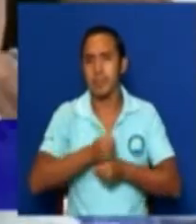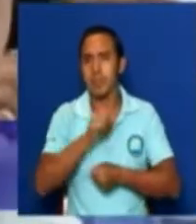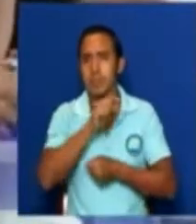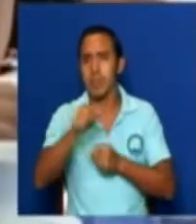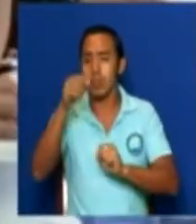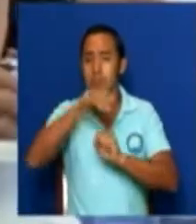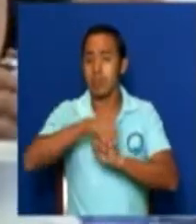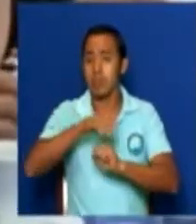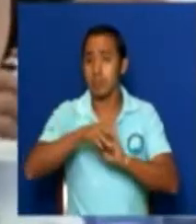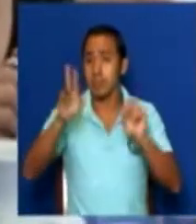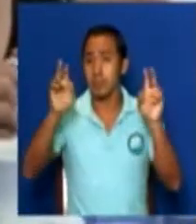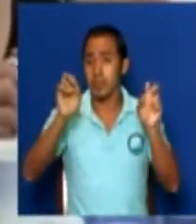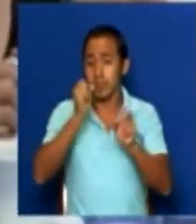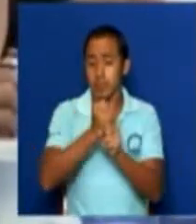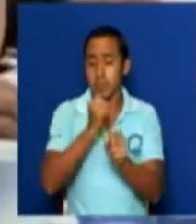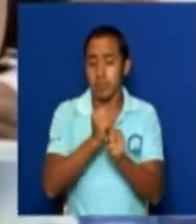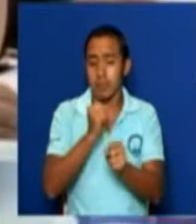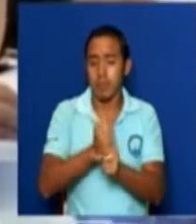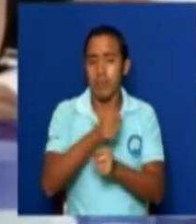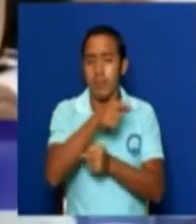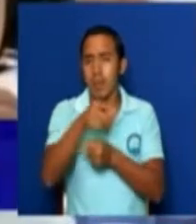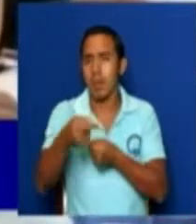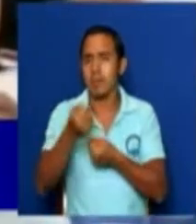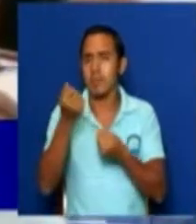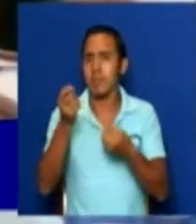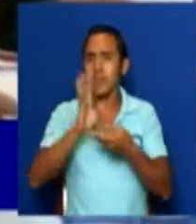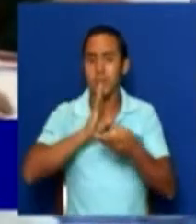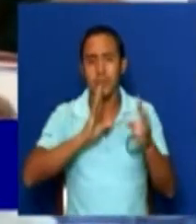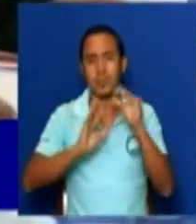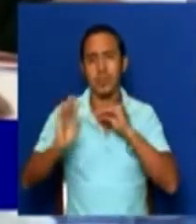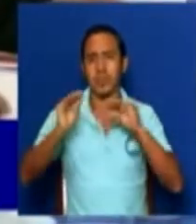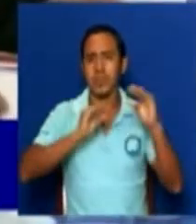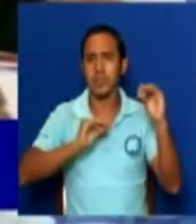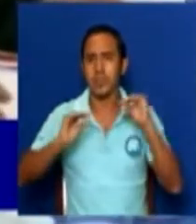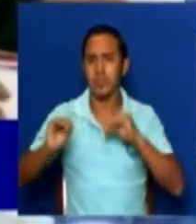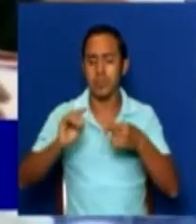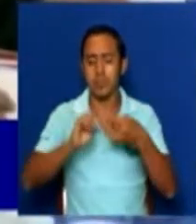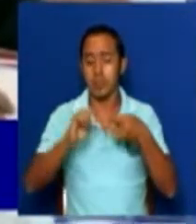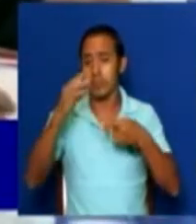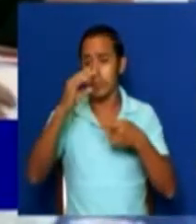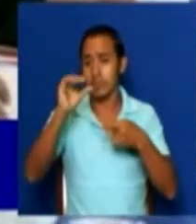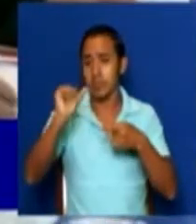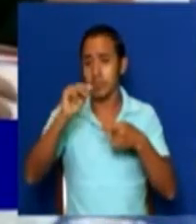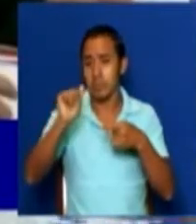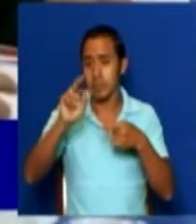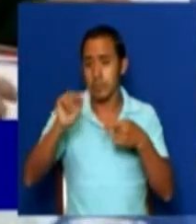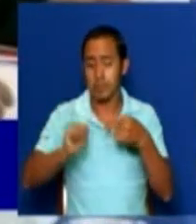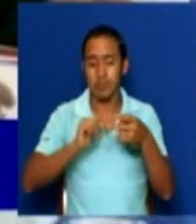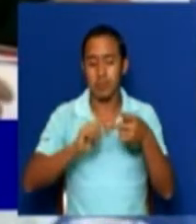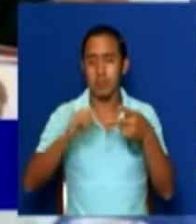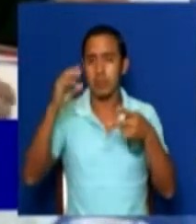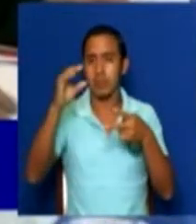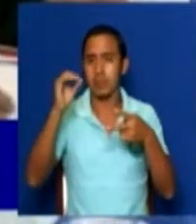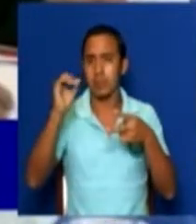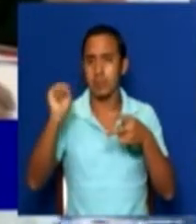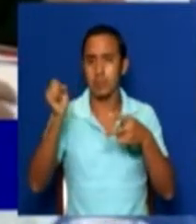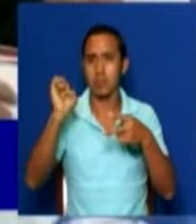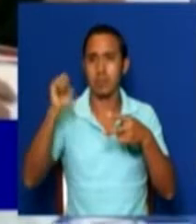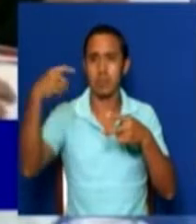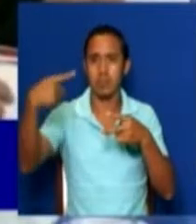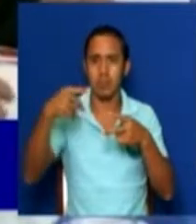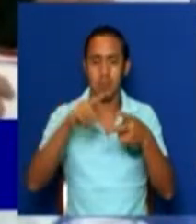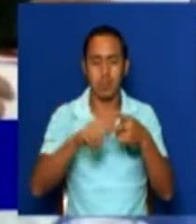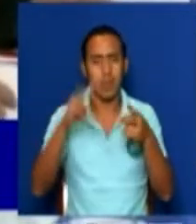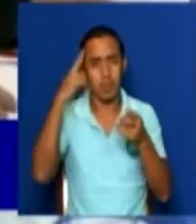Laboral y conversando con el COSED y con las cámaras. Recordemos que estamos construyendo